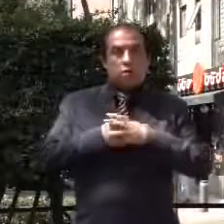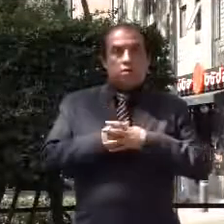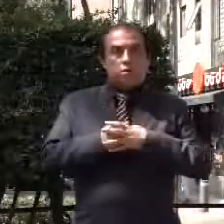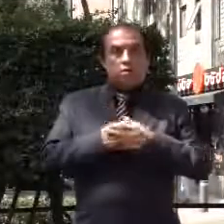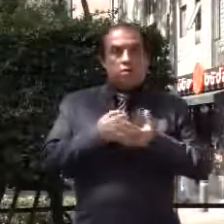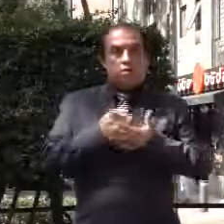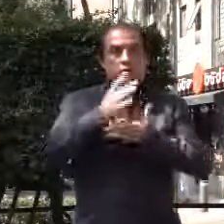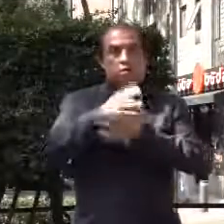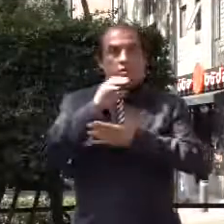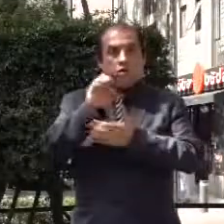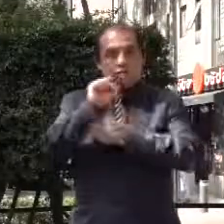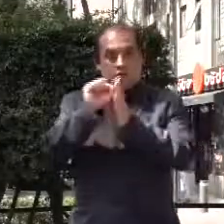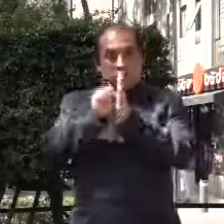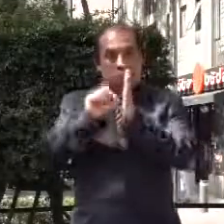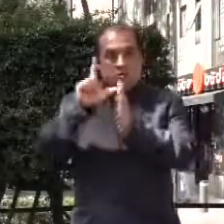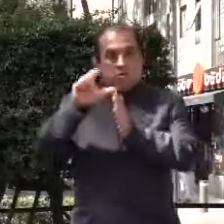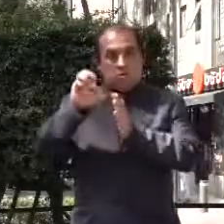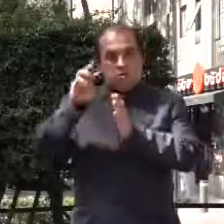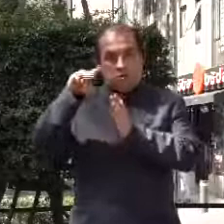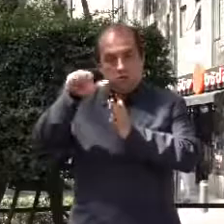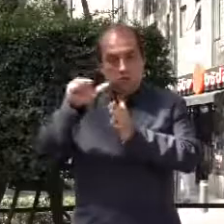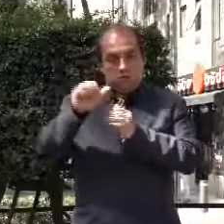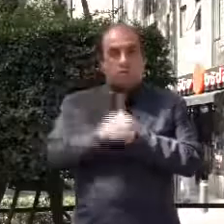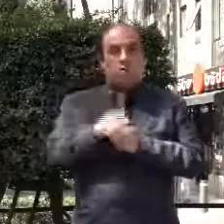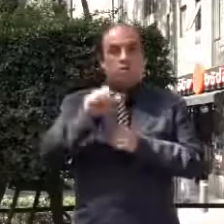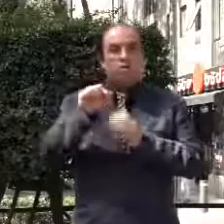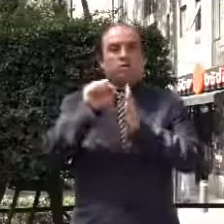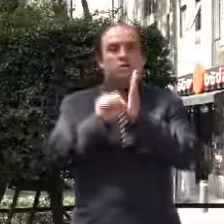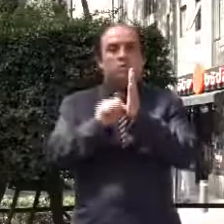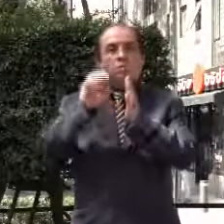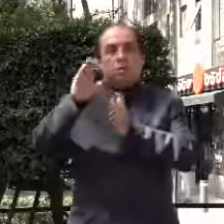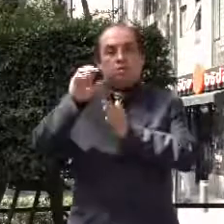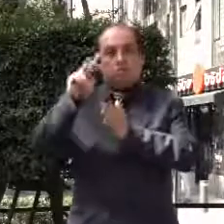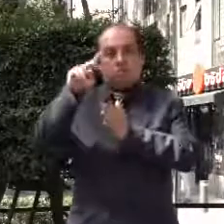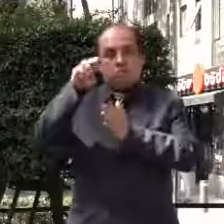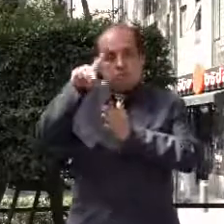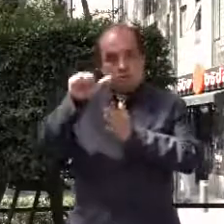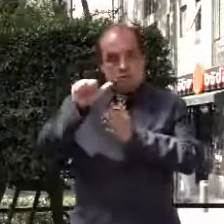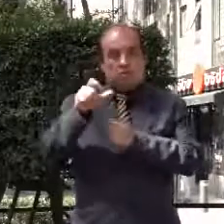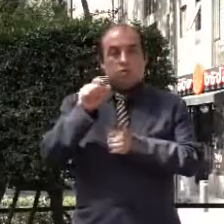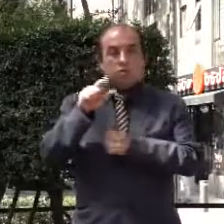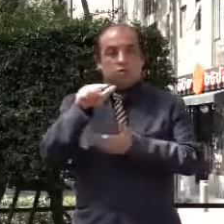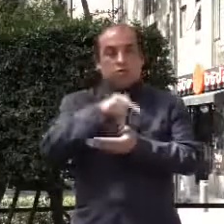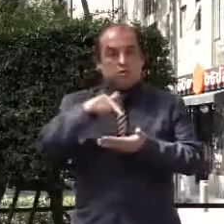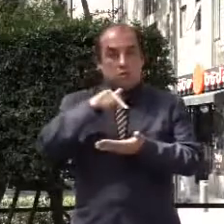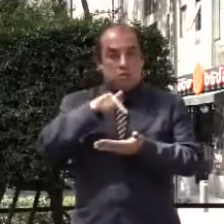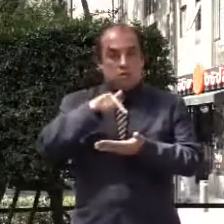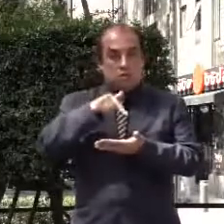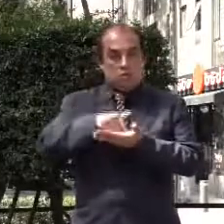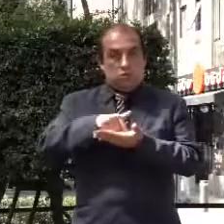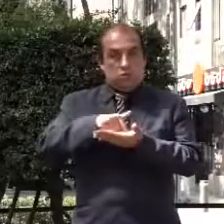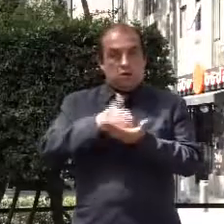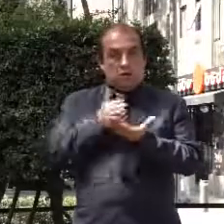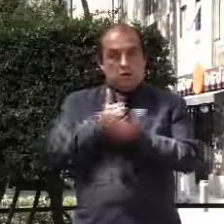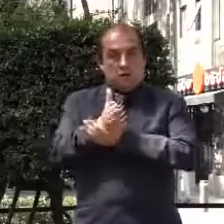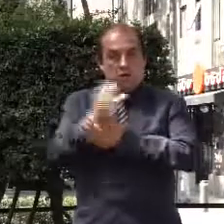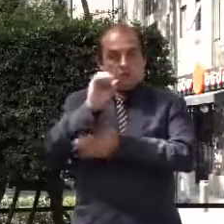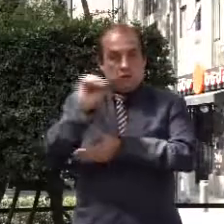aporta el sistema Lerma, de lo que aporta el sistema Cutzamala, y es una zona de paso hacia el oriente.